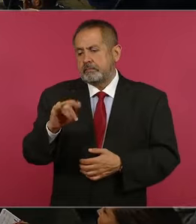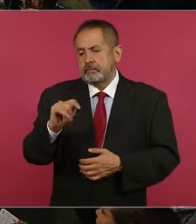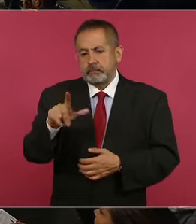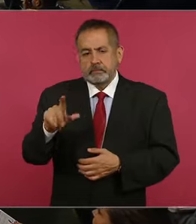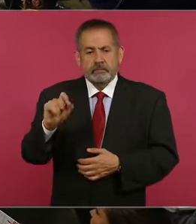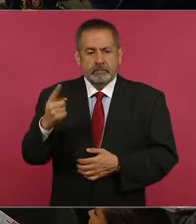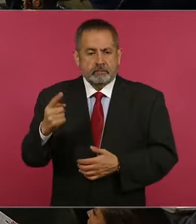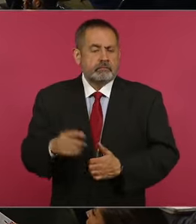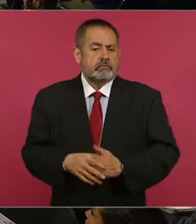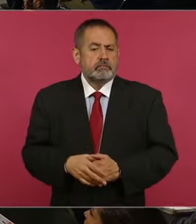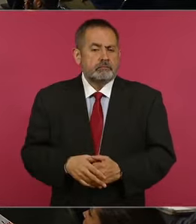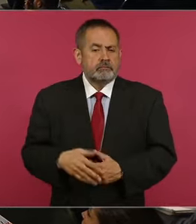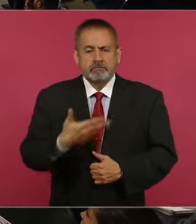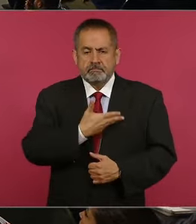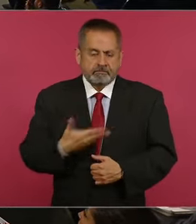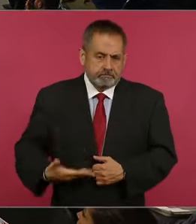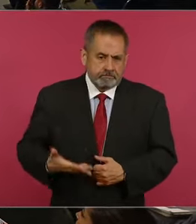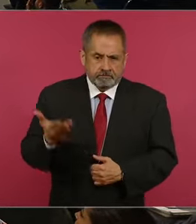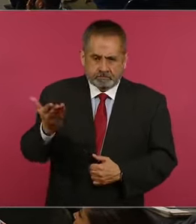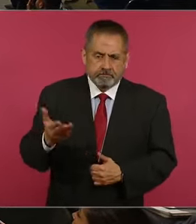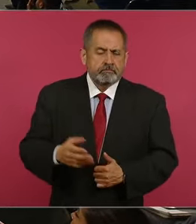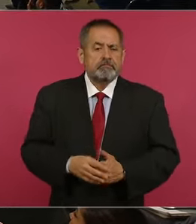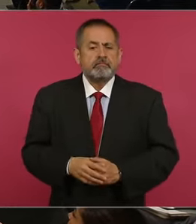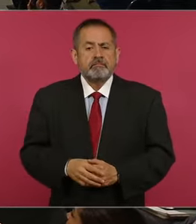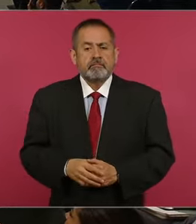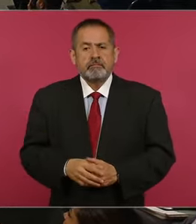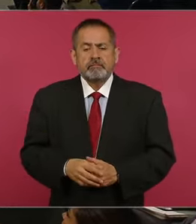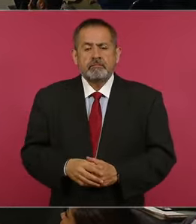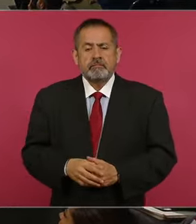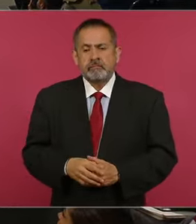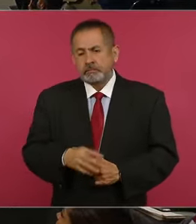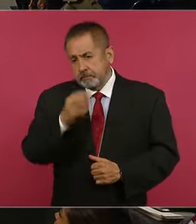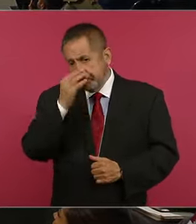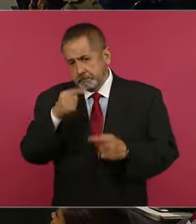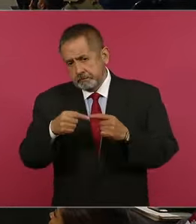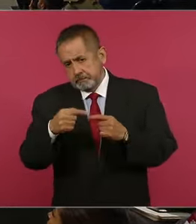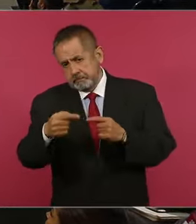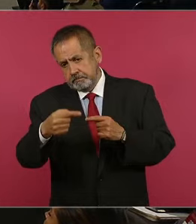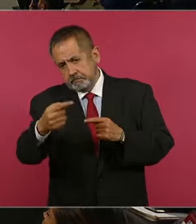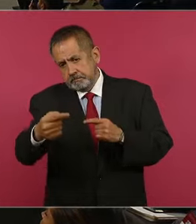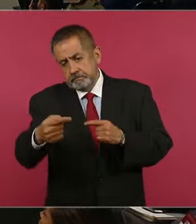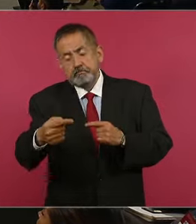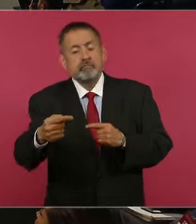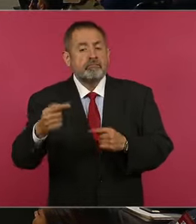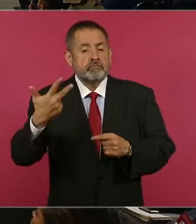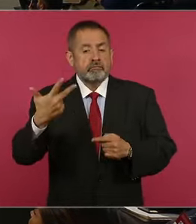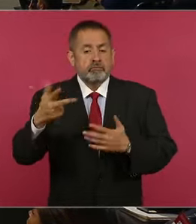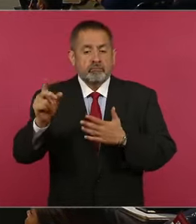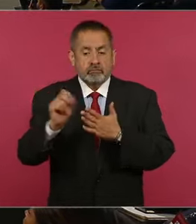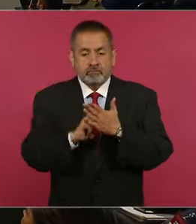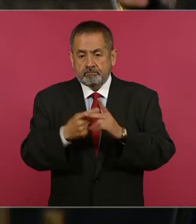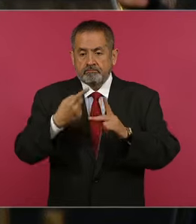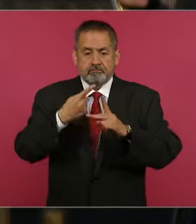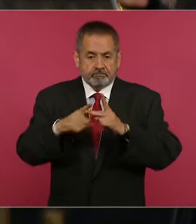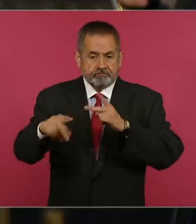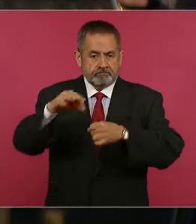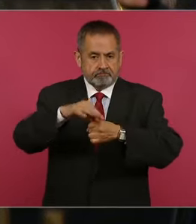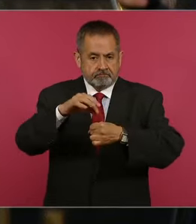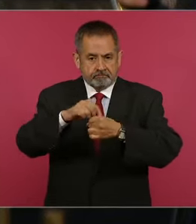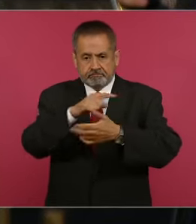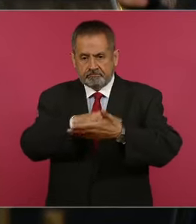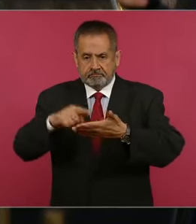Bueno, presidente, estamos a 8 meses del proceso electoral federal y también las